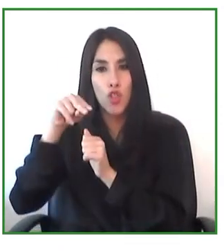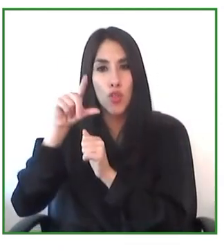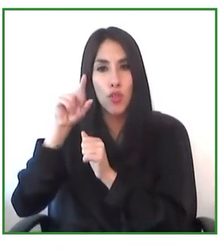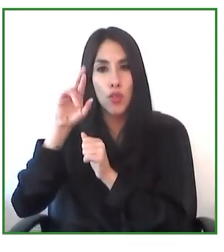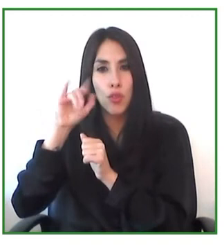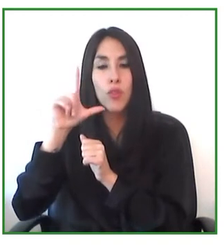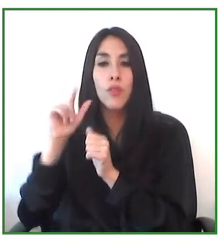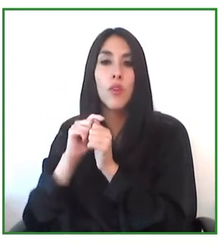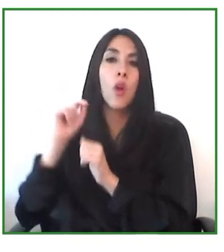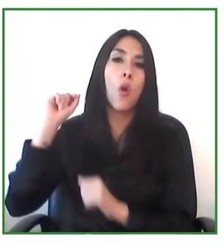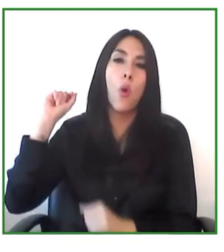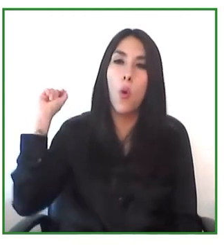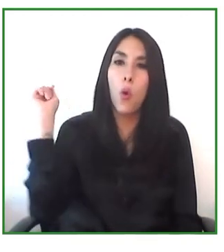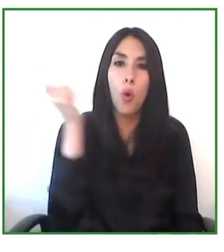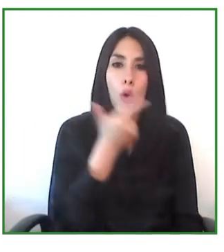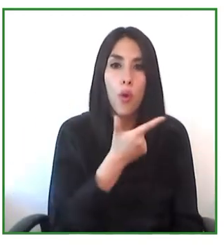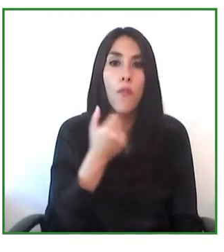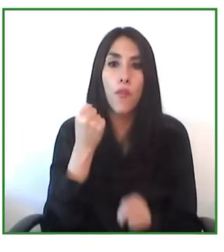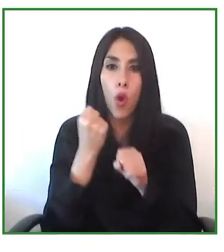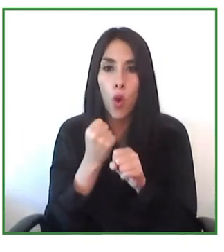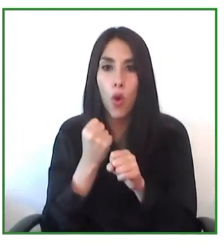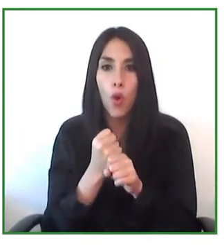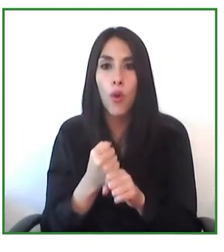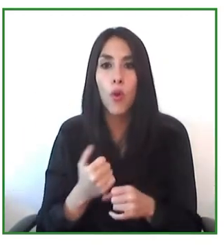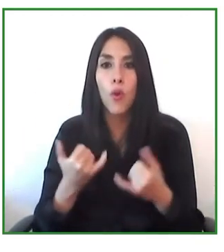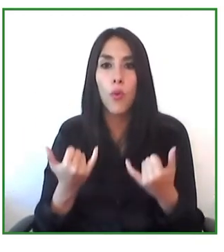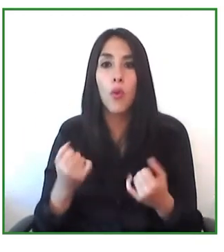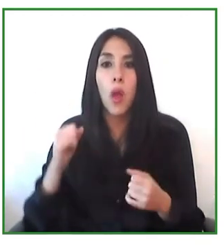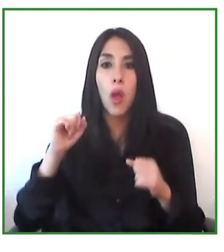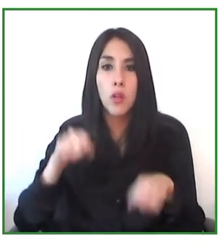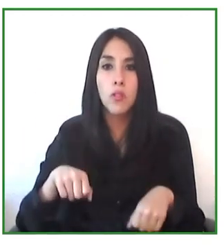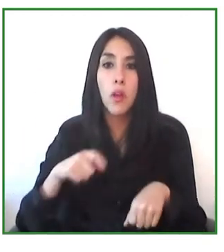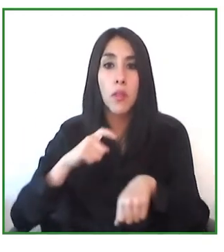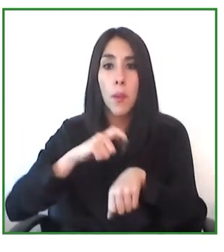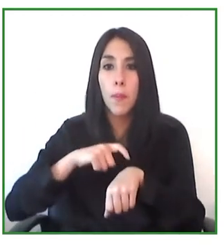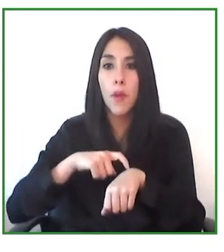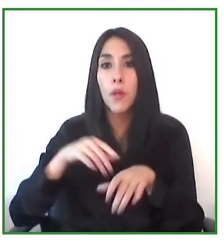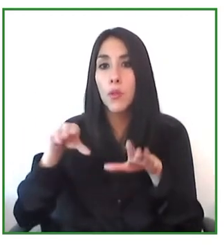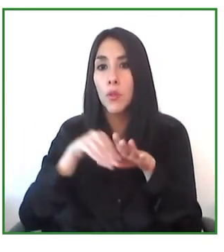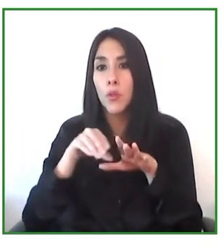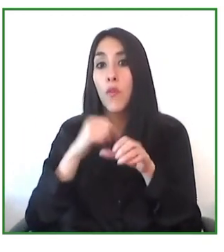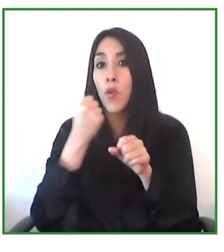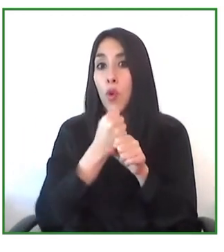ya en inclusión laboral para personas con discapacidad. Así que muchas gracias a todos y